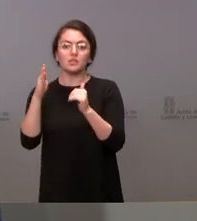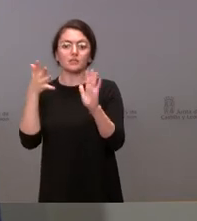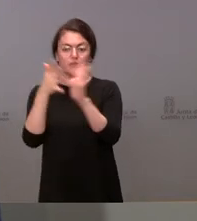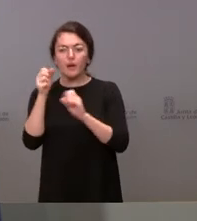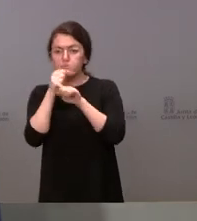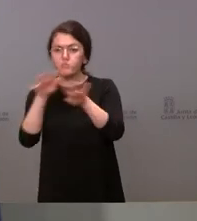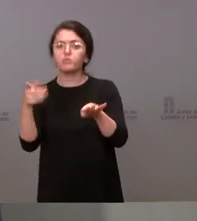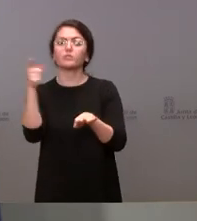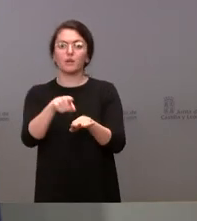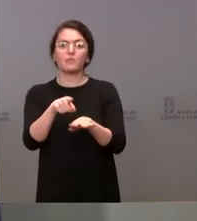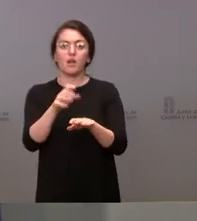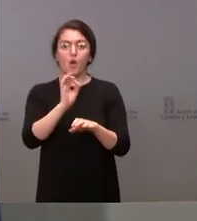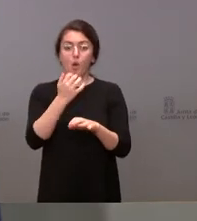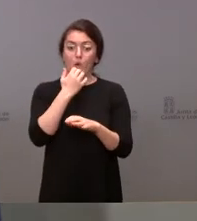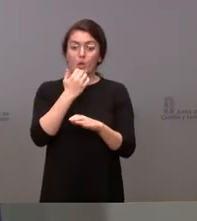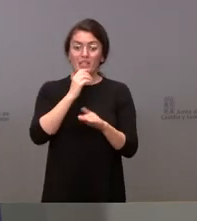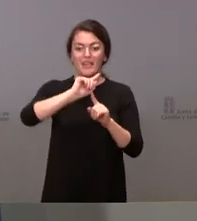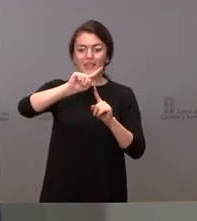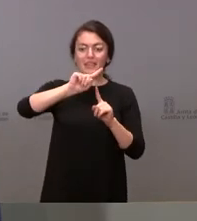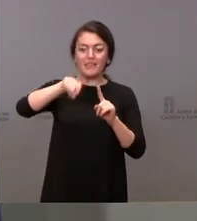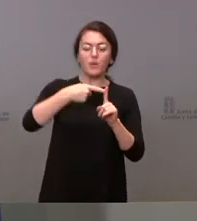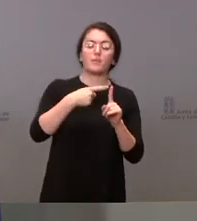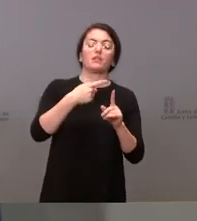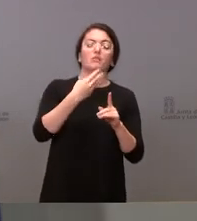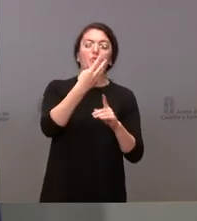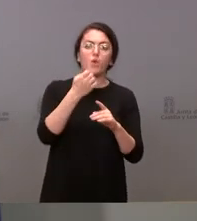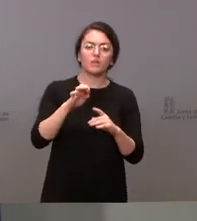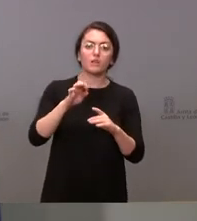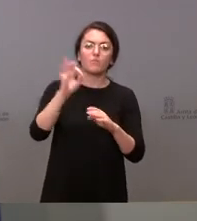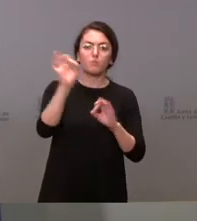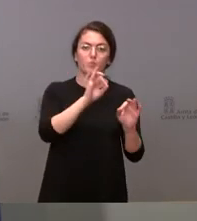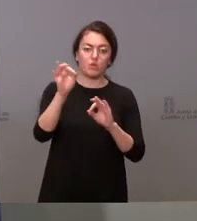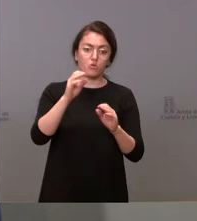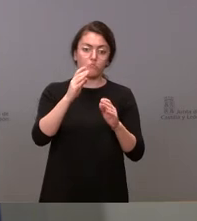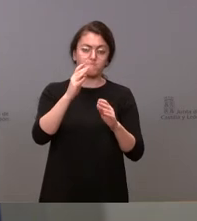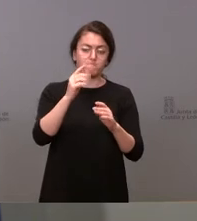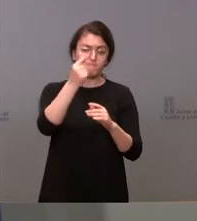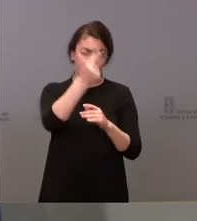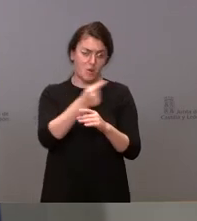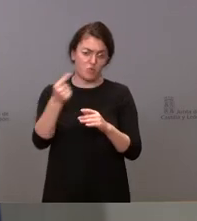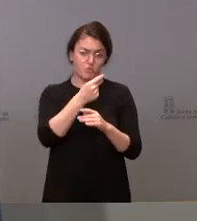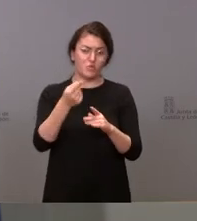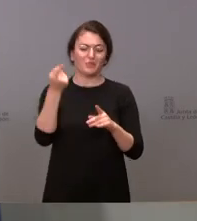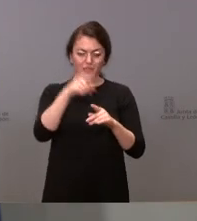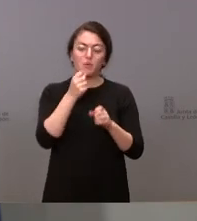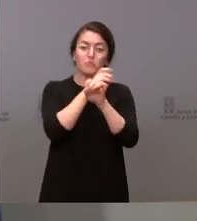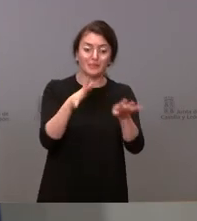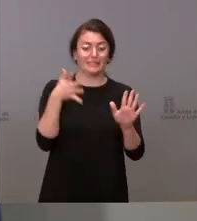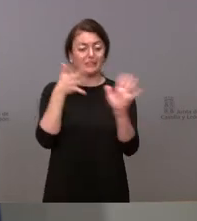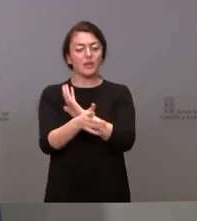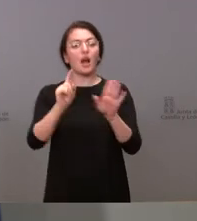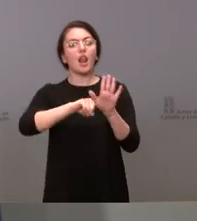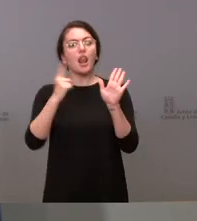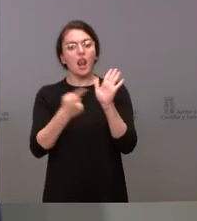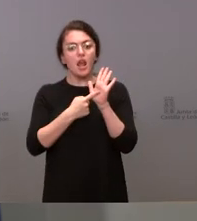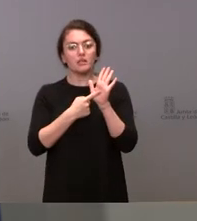es más del 40% de su presupuesto. Por tanto, la ley alcanza a todo el